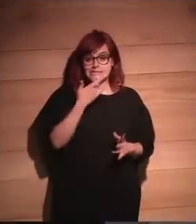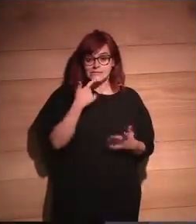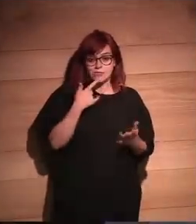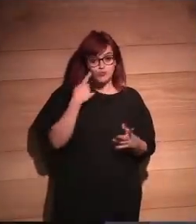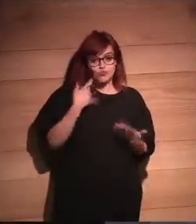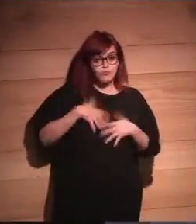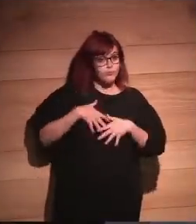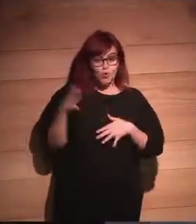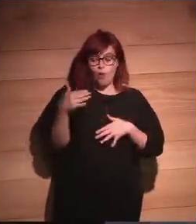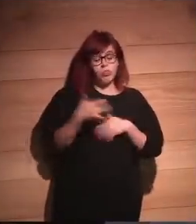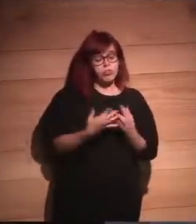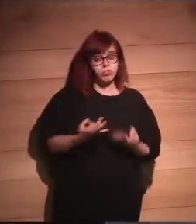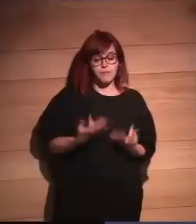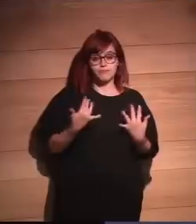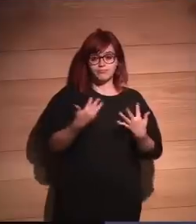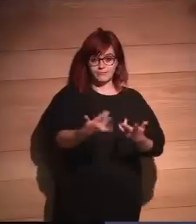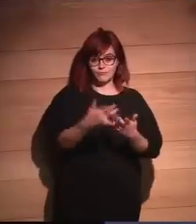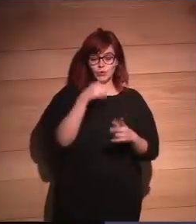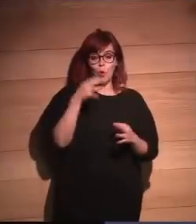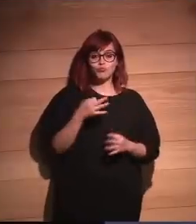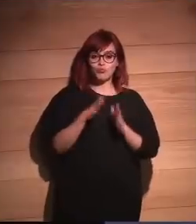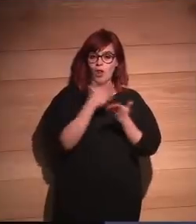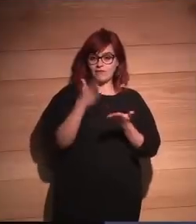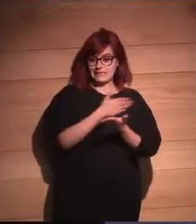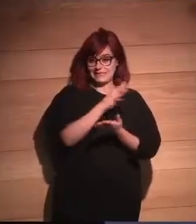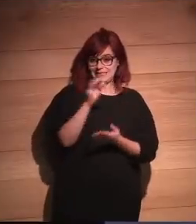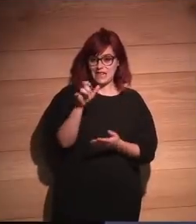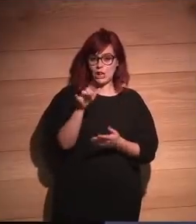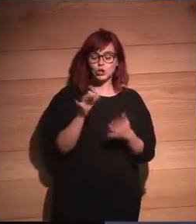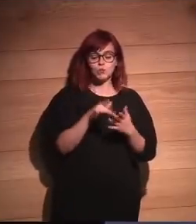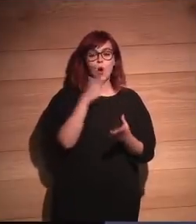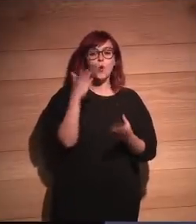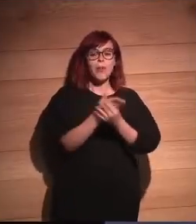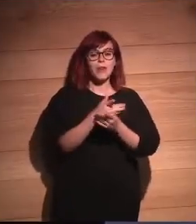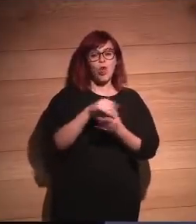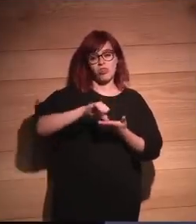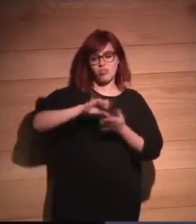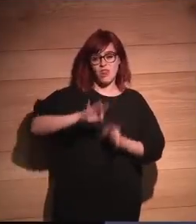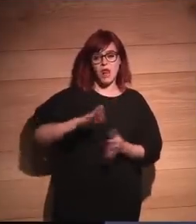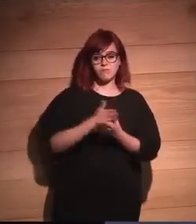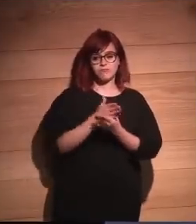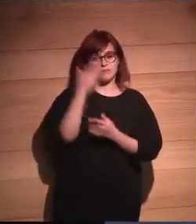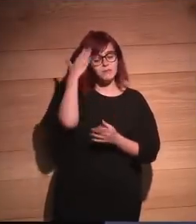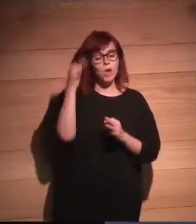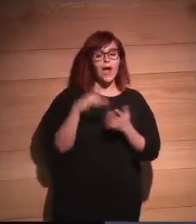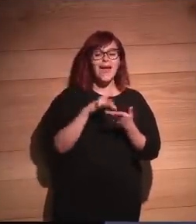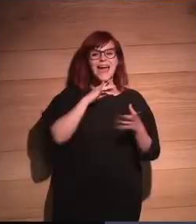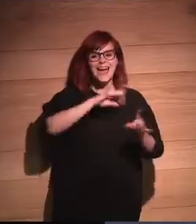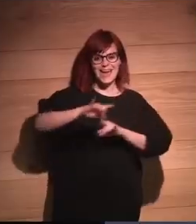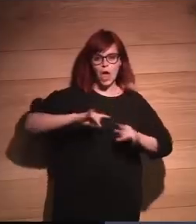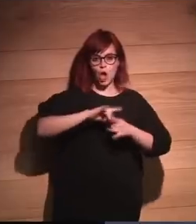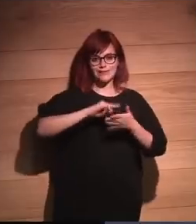ya. El cuaderno central de este número trata, como mencionábamos anteriormente,